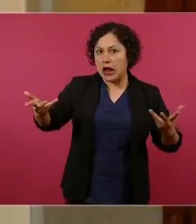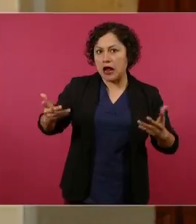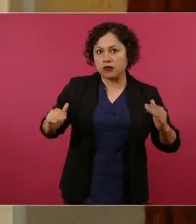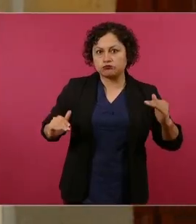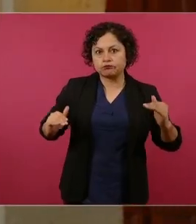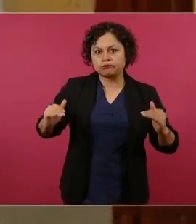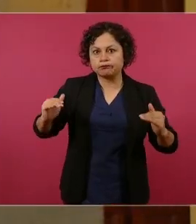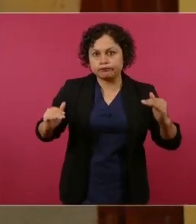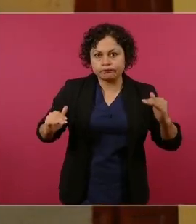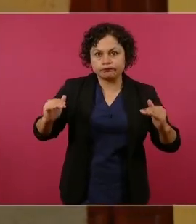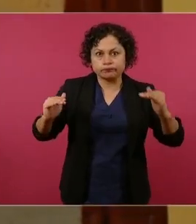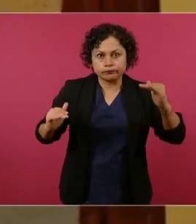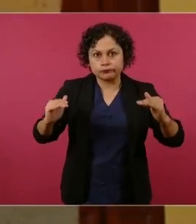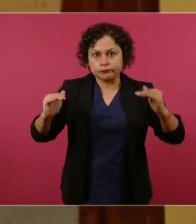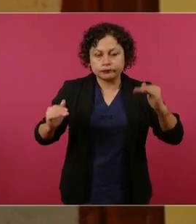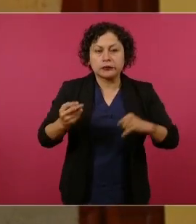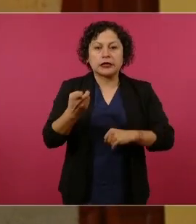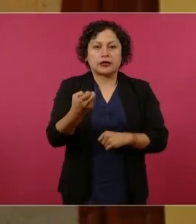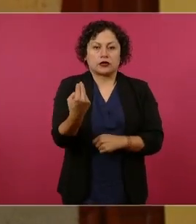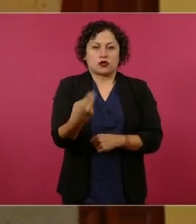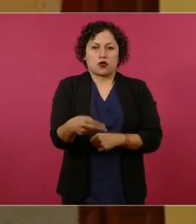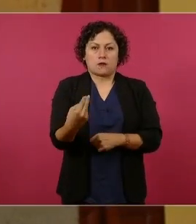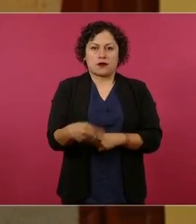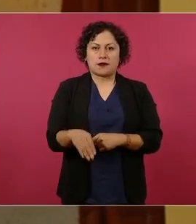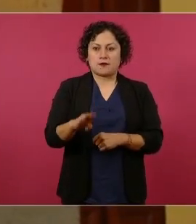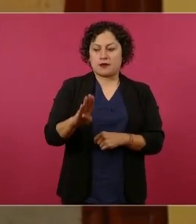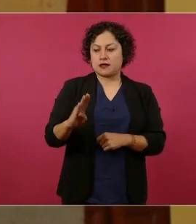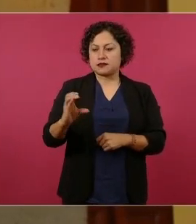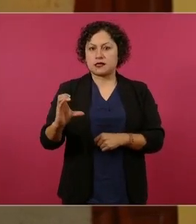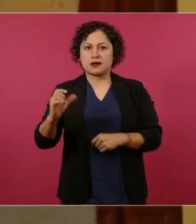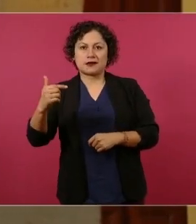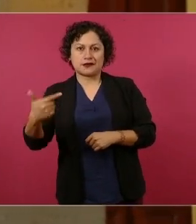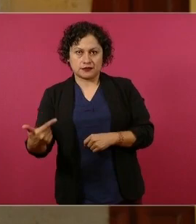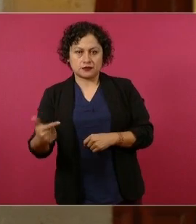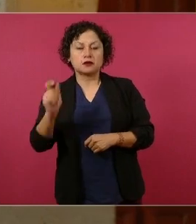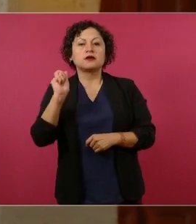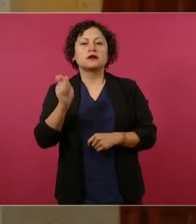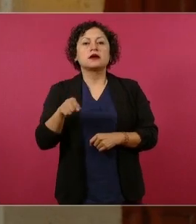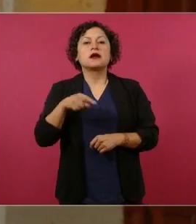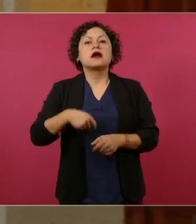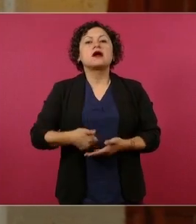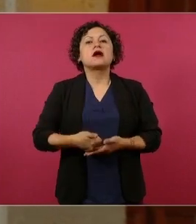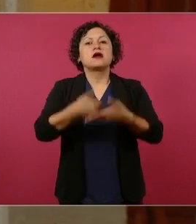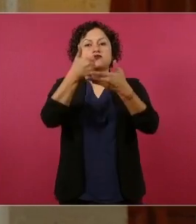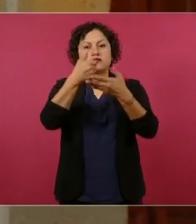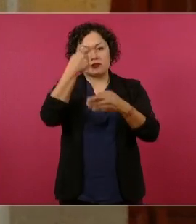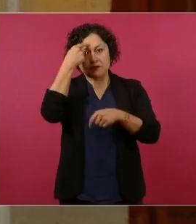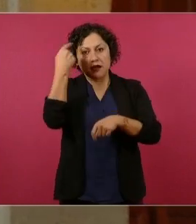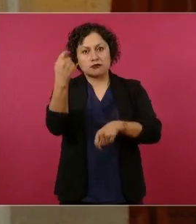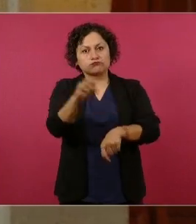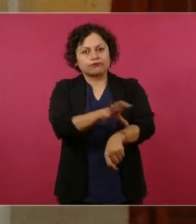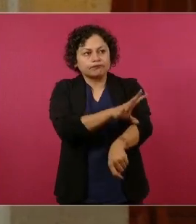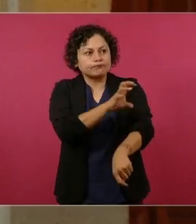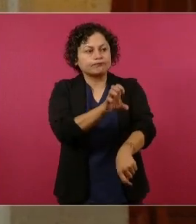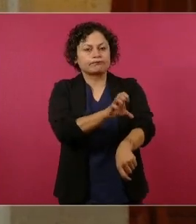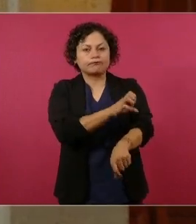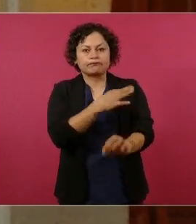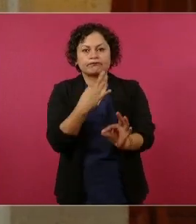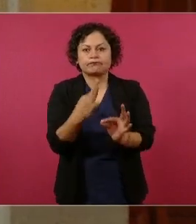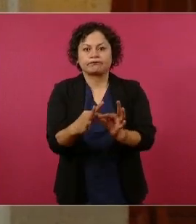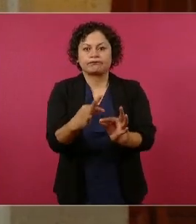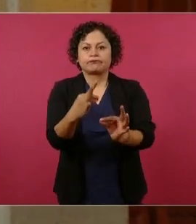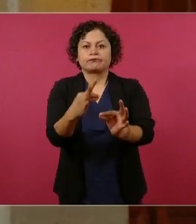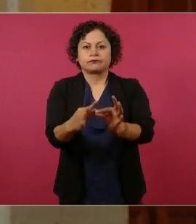le conocemos como balance carga-generación y se utiliza para poder mantener la estabilidad del sistema eléctrico. ¿Qué es lo que